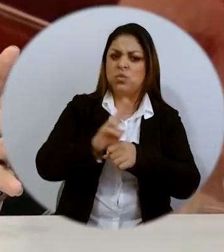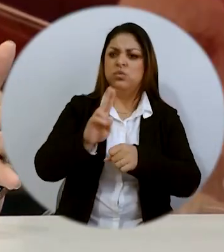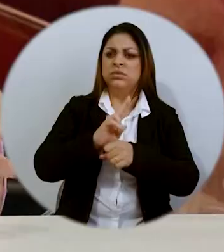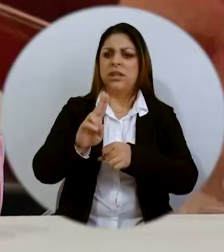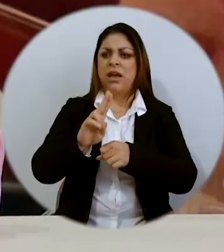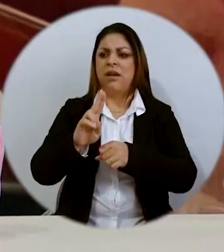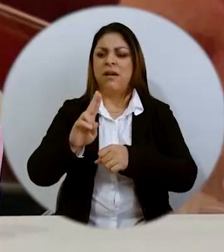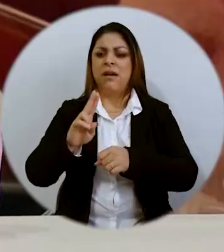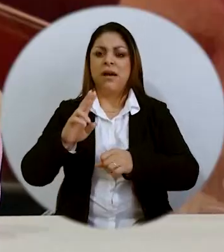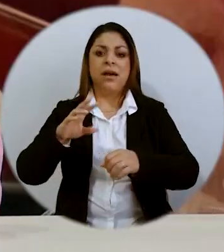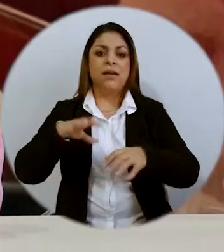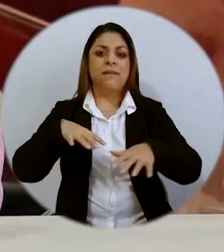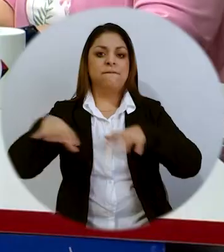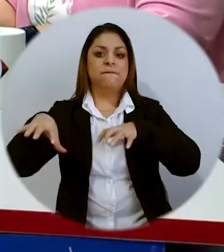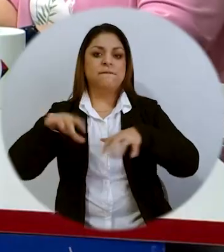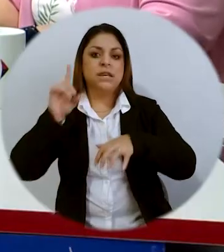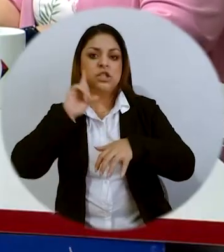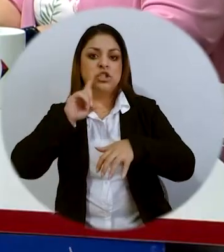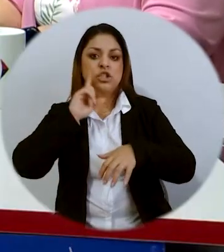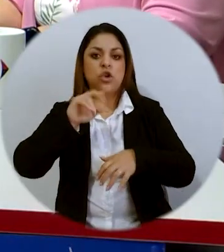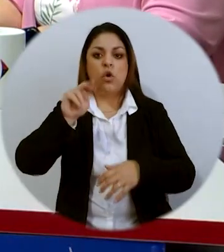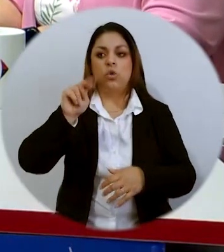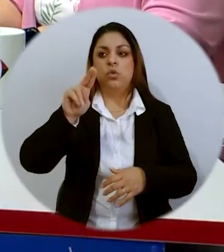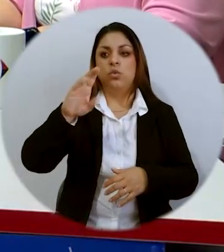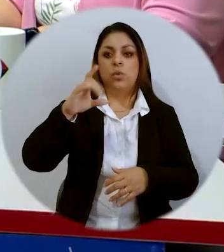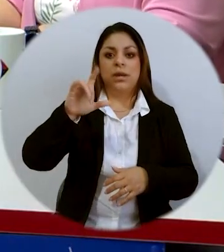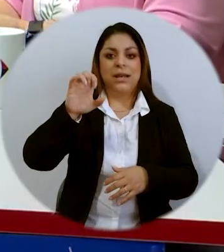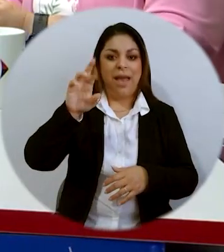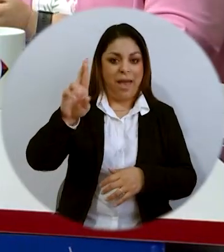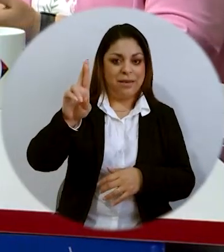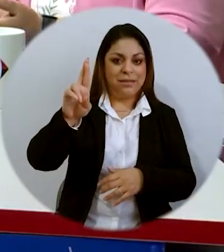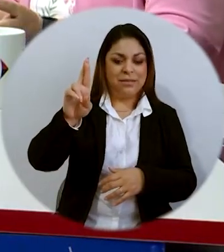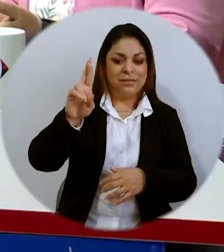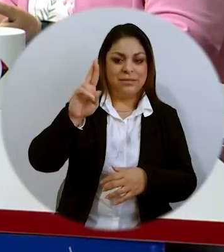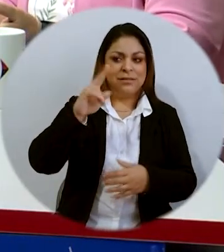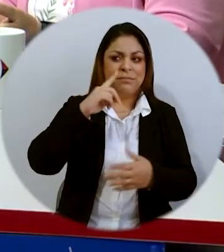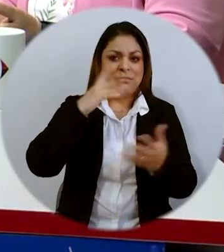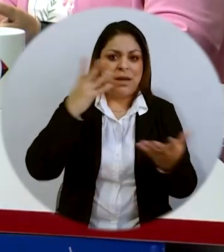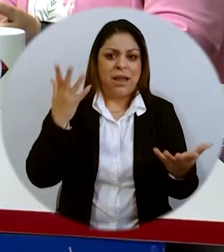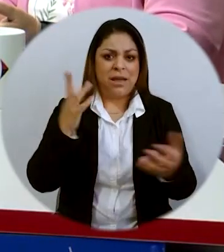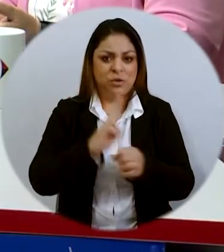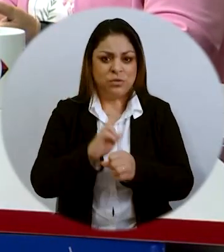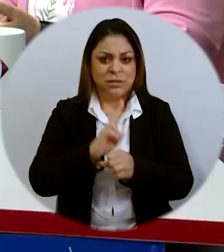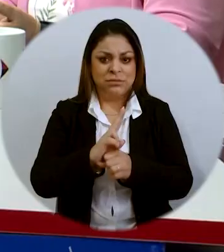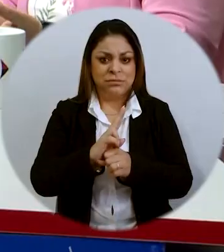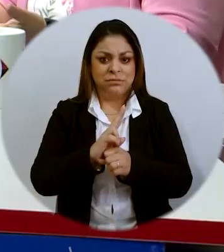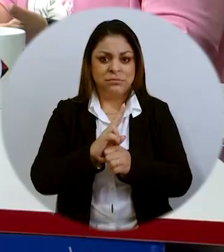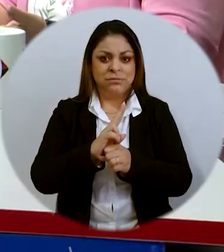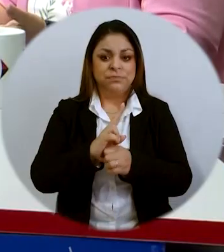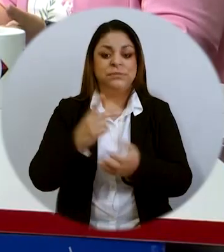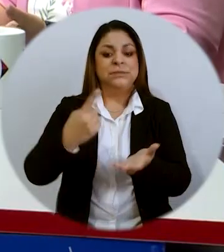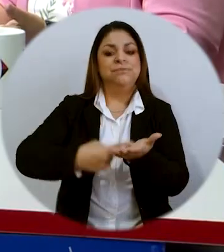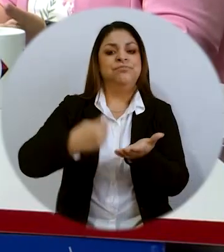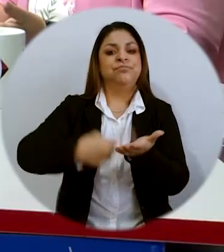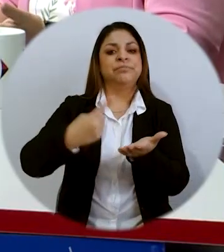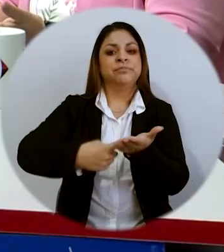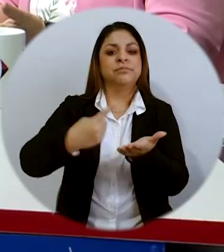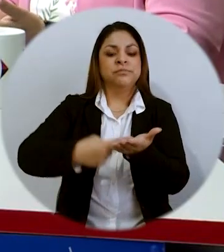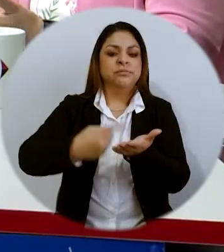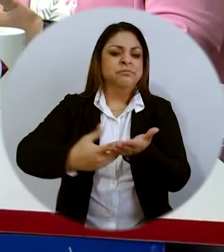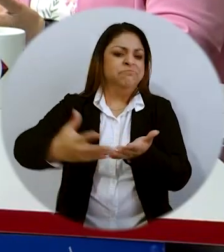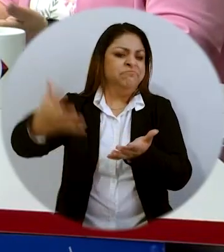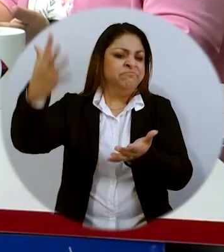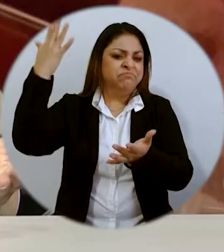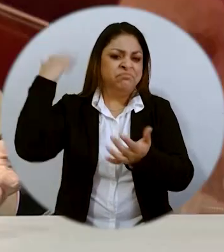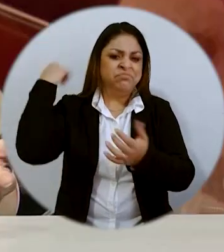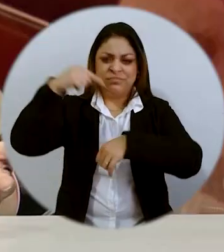el uso de la fusión y la fisión nuclear, ¿para qué la usamos? Es la discusión misma